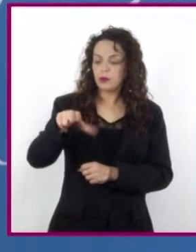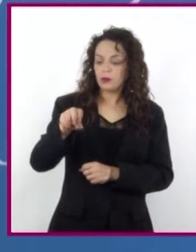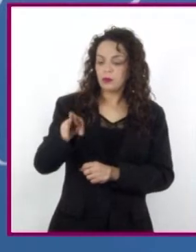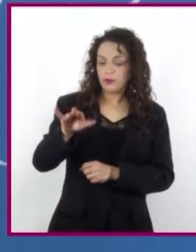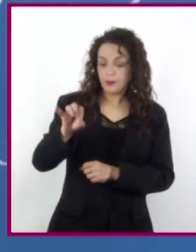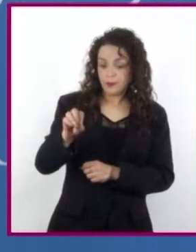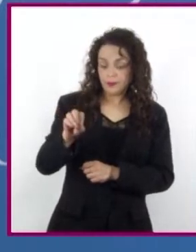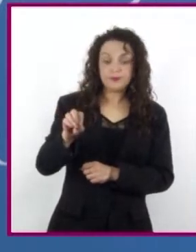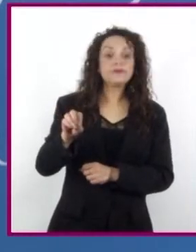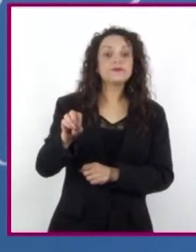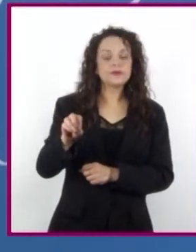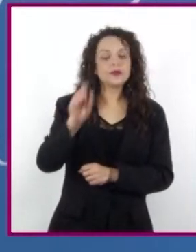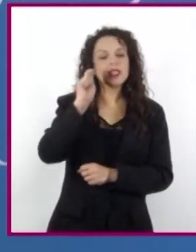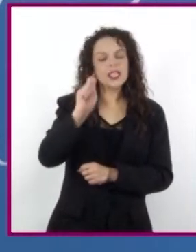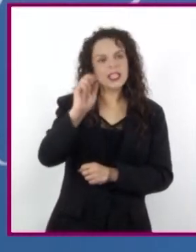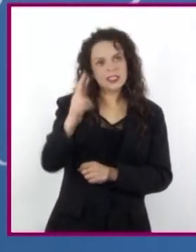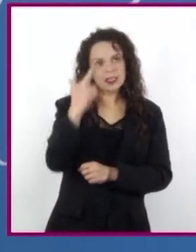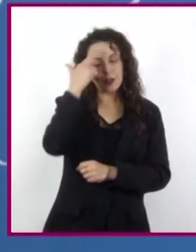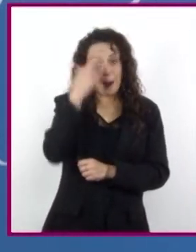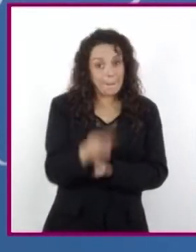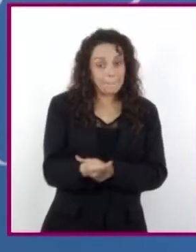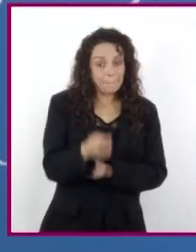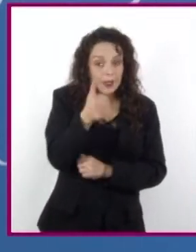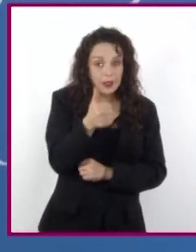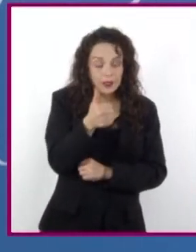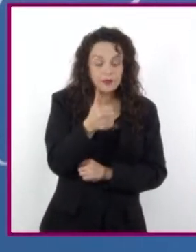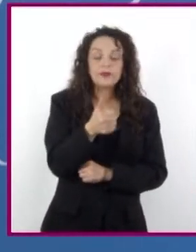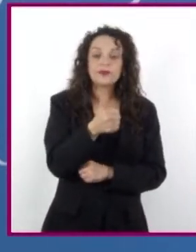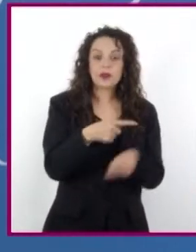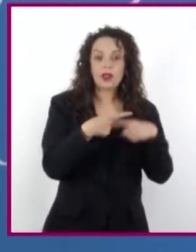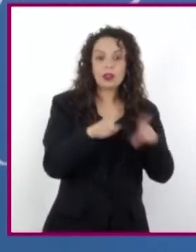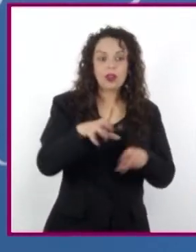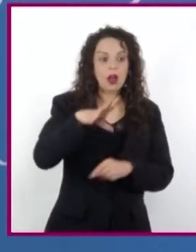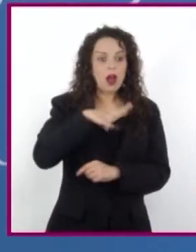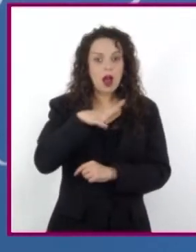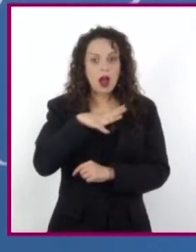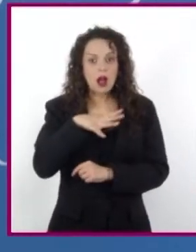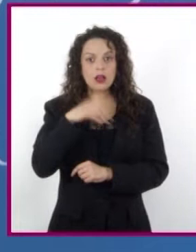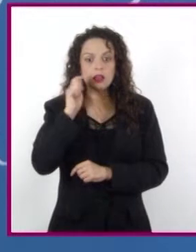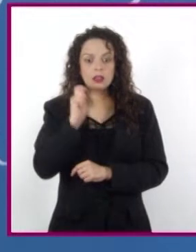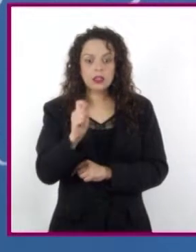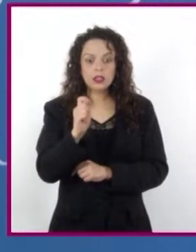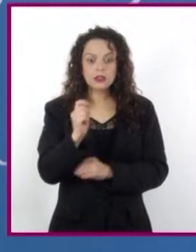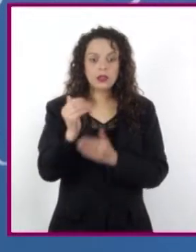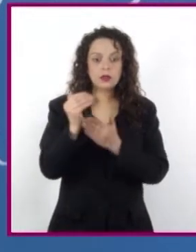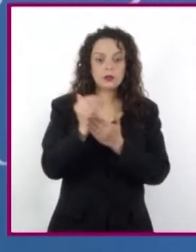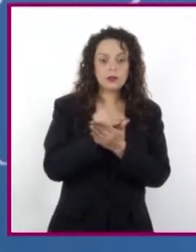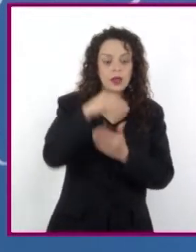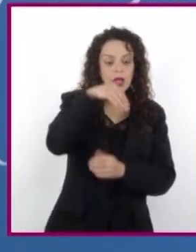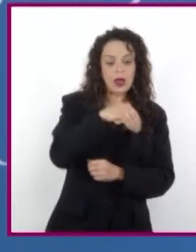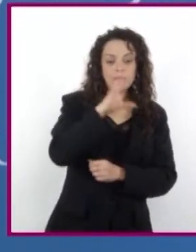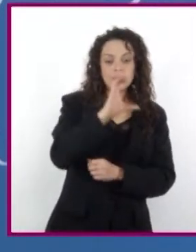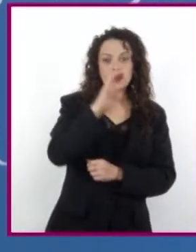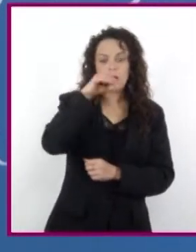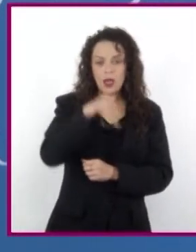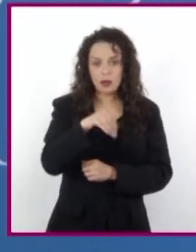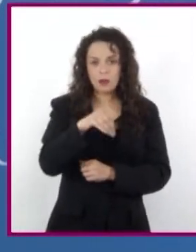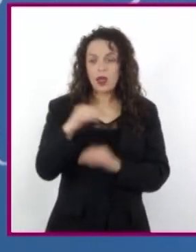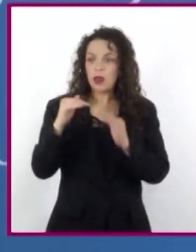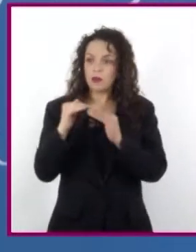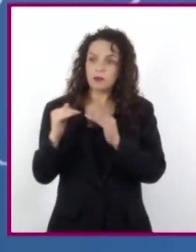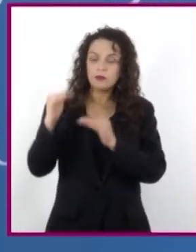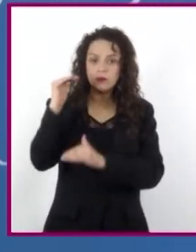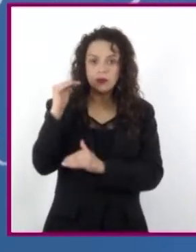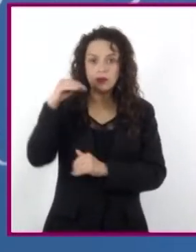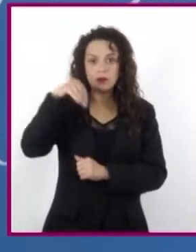Lo primero que vamos a recordar es la diferencia que existe entre el mínimo común múltiplo, MCM, y el máximo común